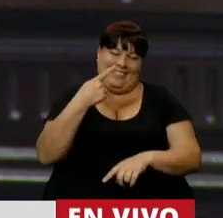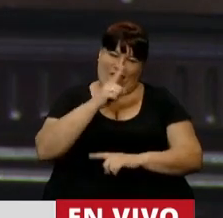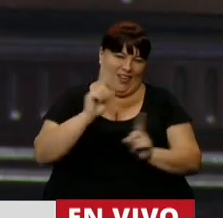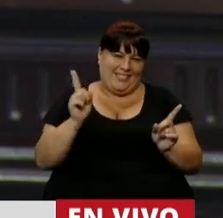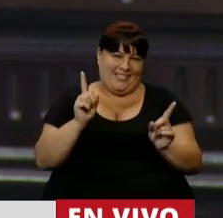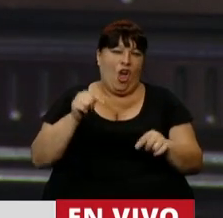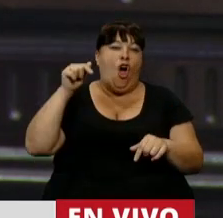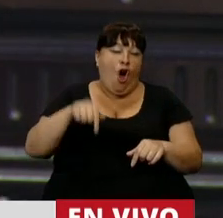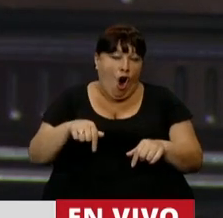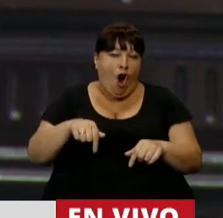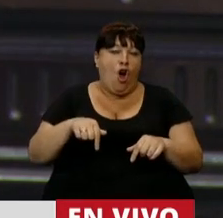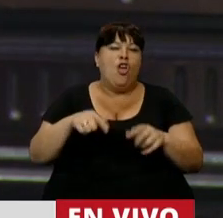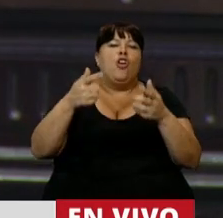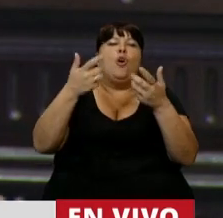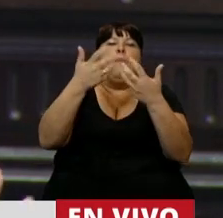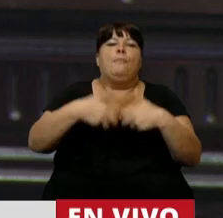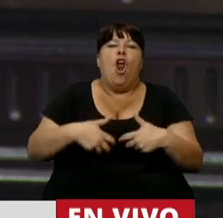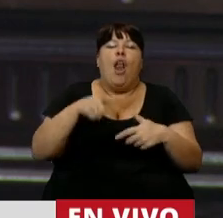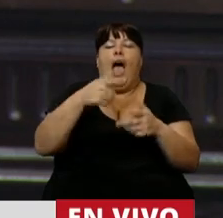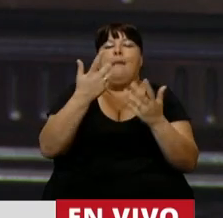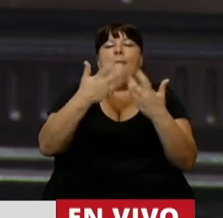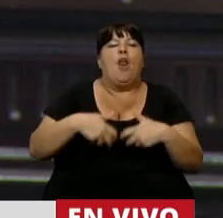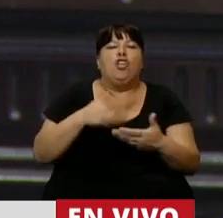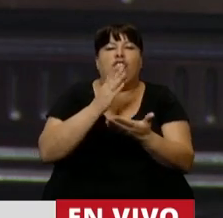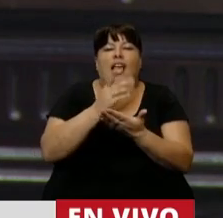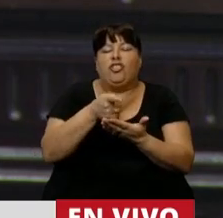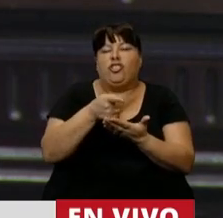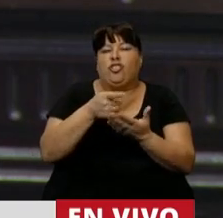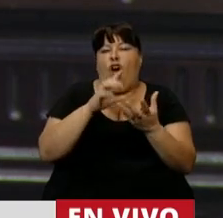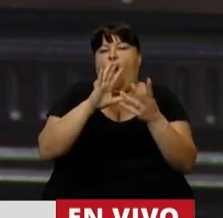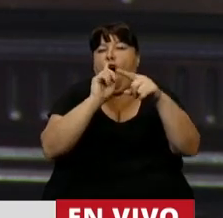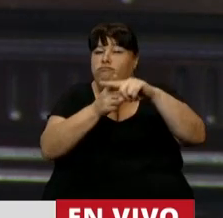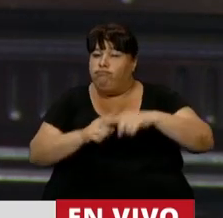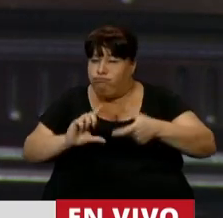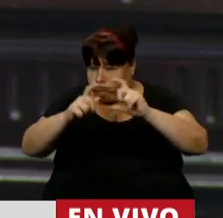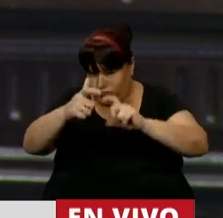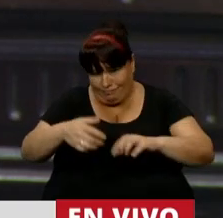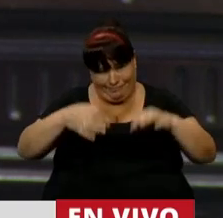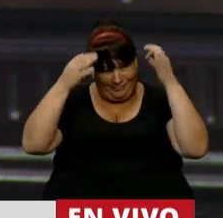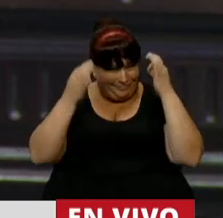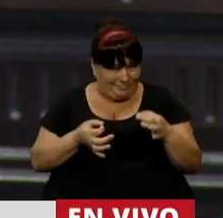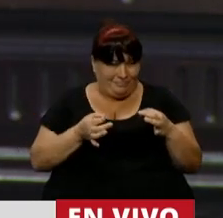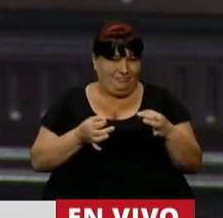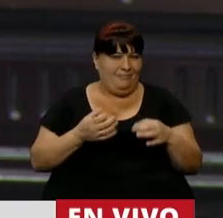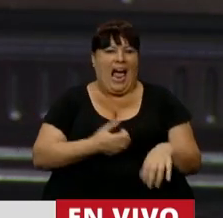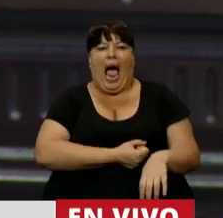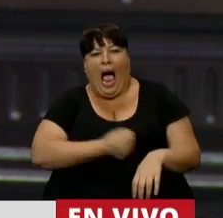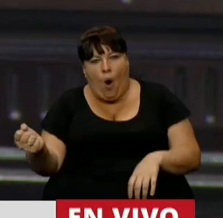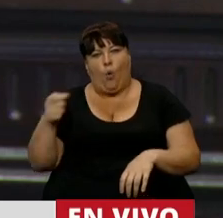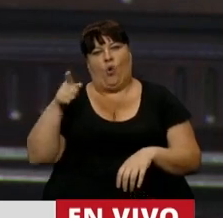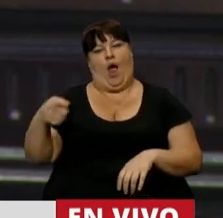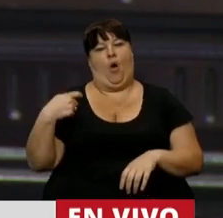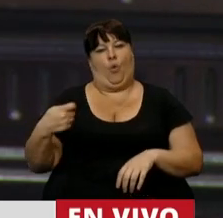presidente. Hoy estamos frente a un programa, frente a un proyecto y frente a una fórmula que claramente ajusta a